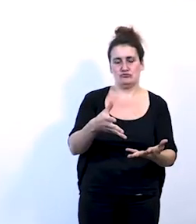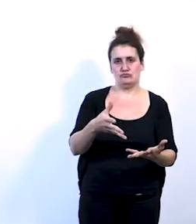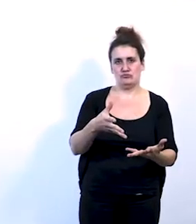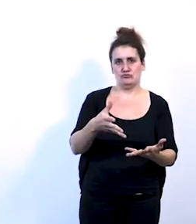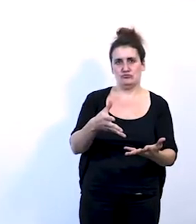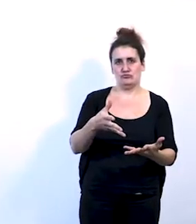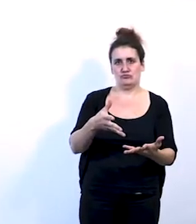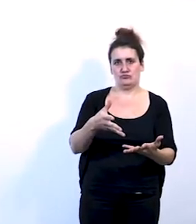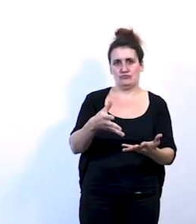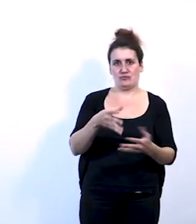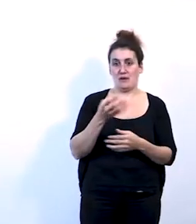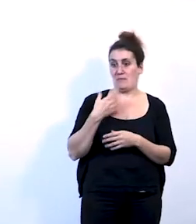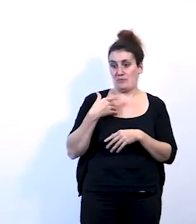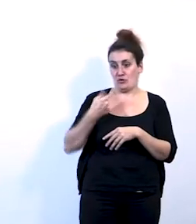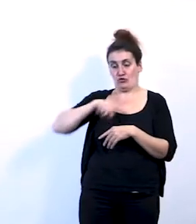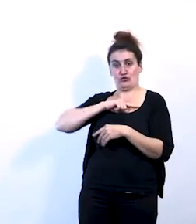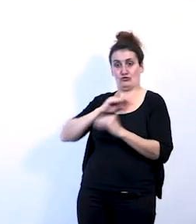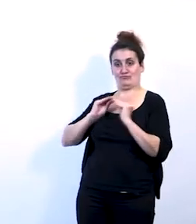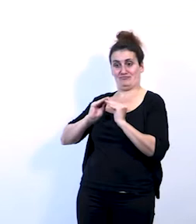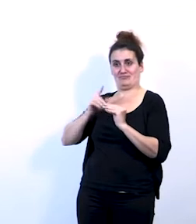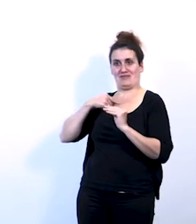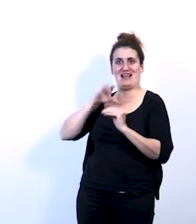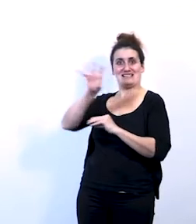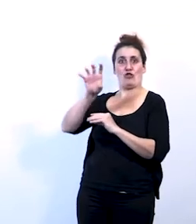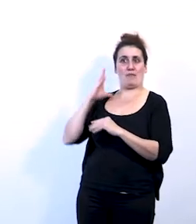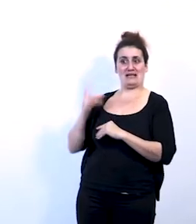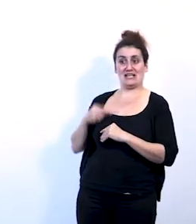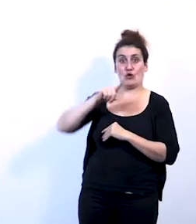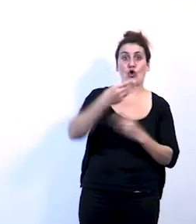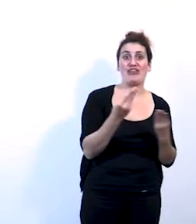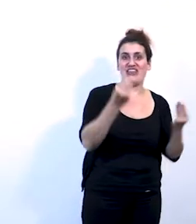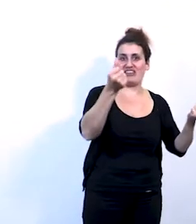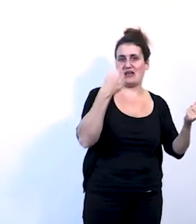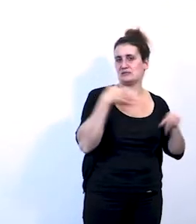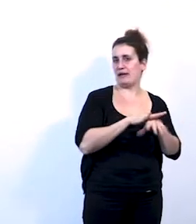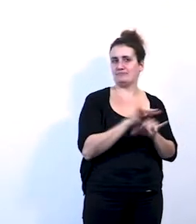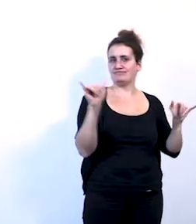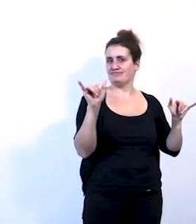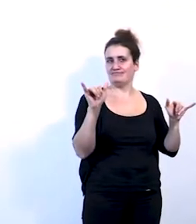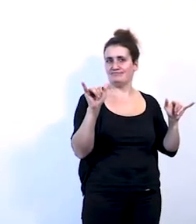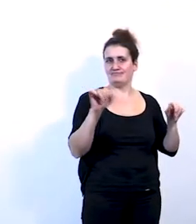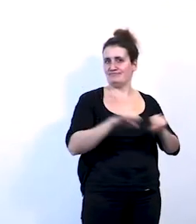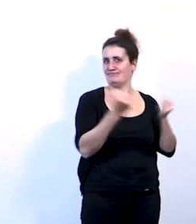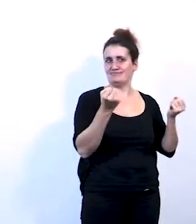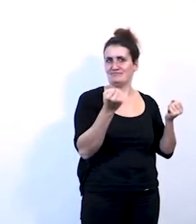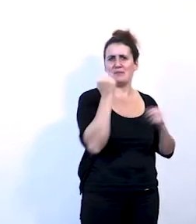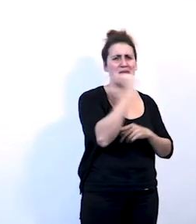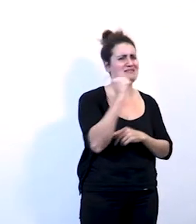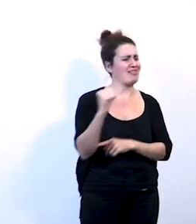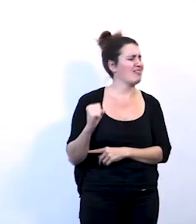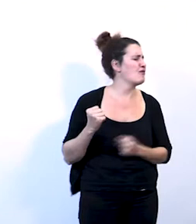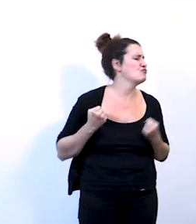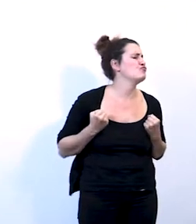un Estado palestino y fueron después 10 días para terminar con todo. Se hizo una matanza bastante